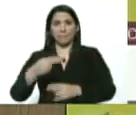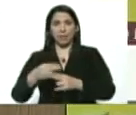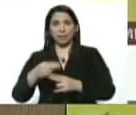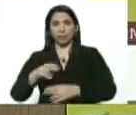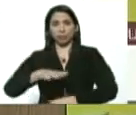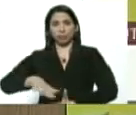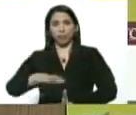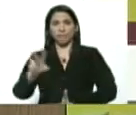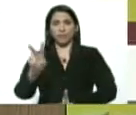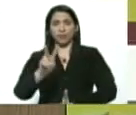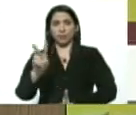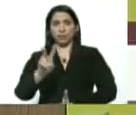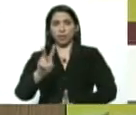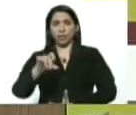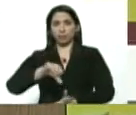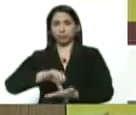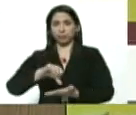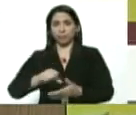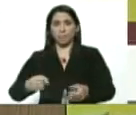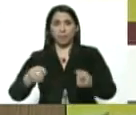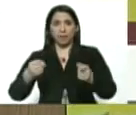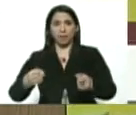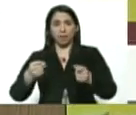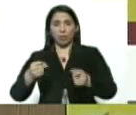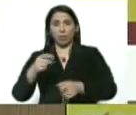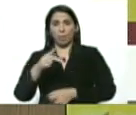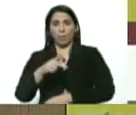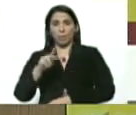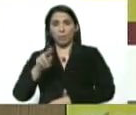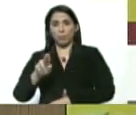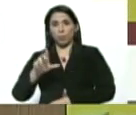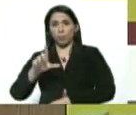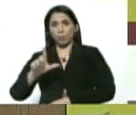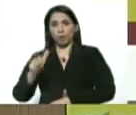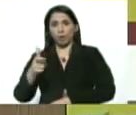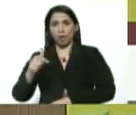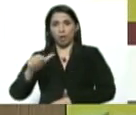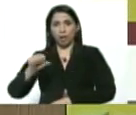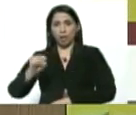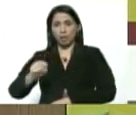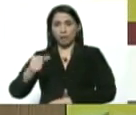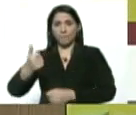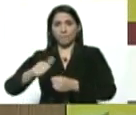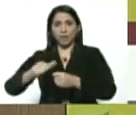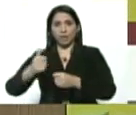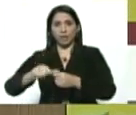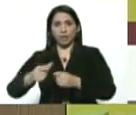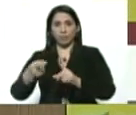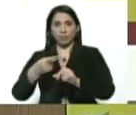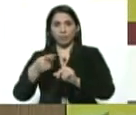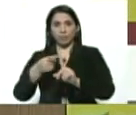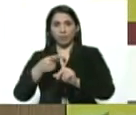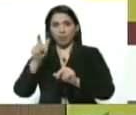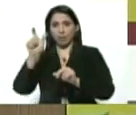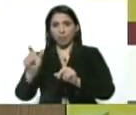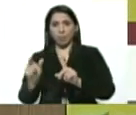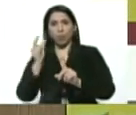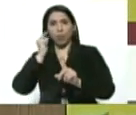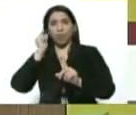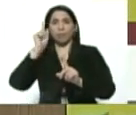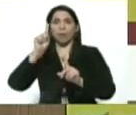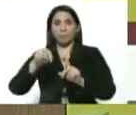nacional el foco del mercado de las pulgas en maracaibo la primera de ellas es una mujer también